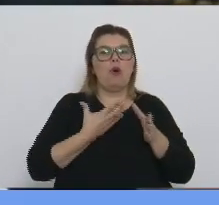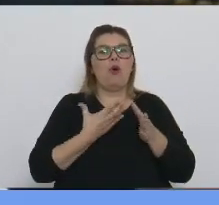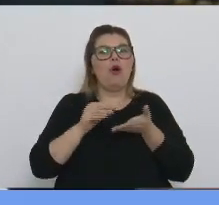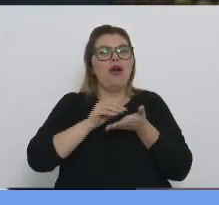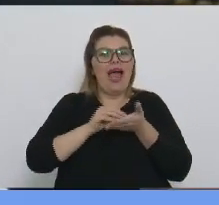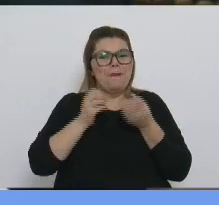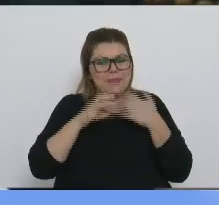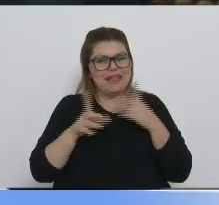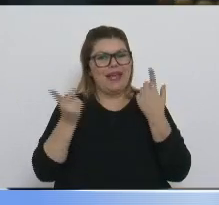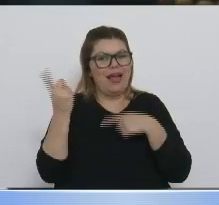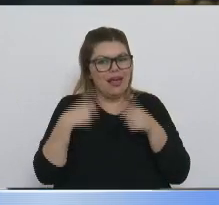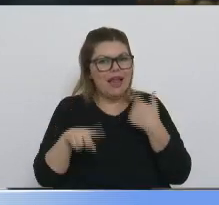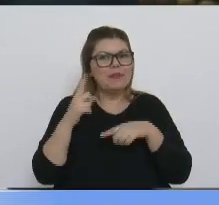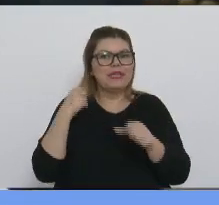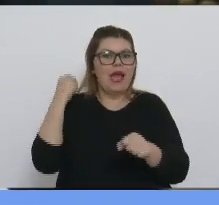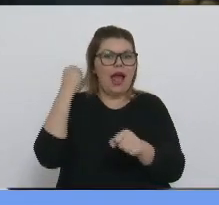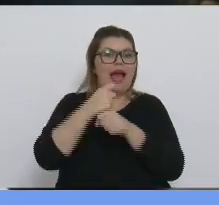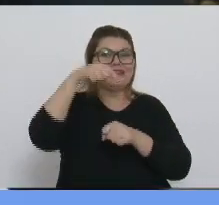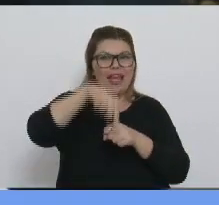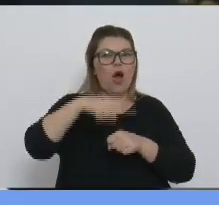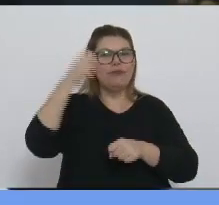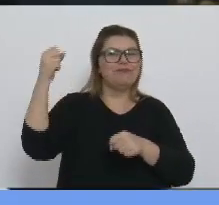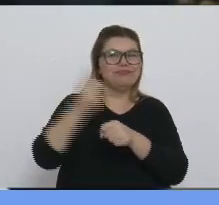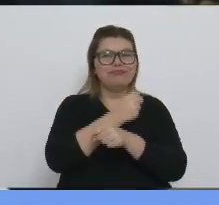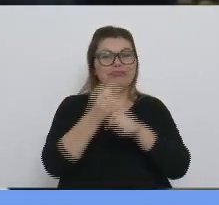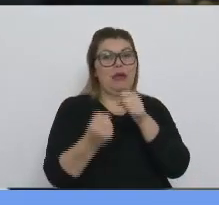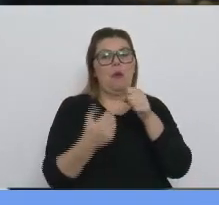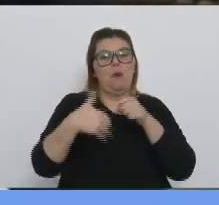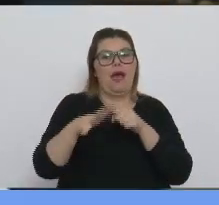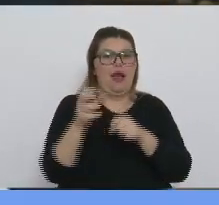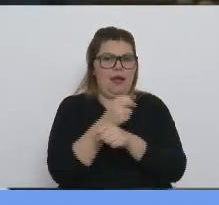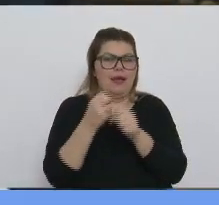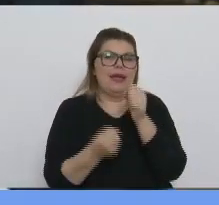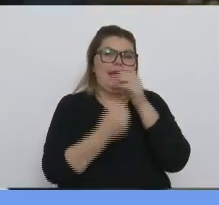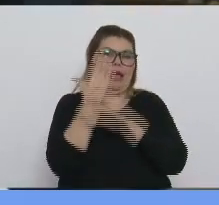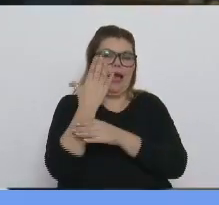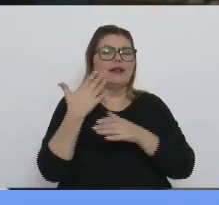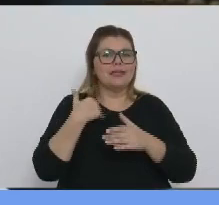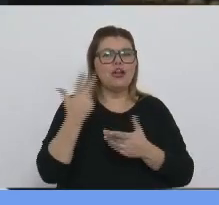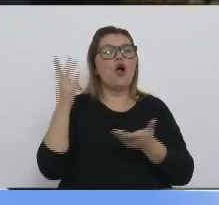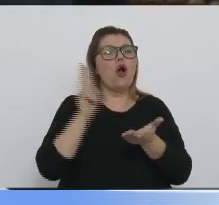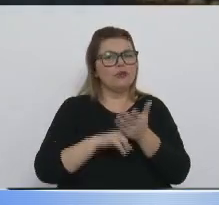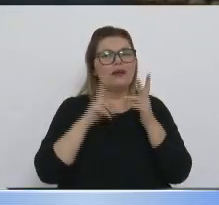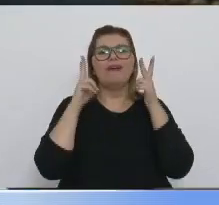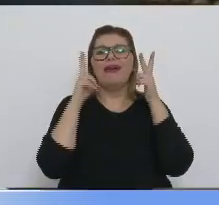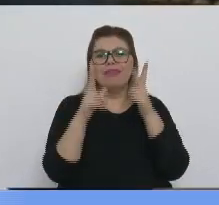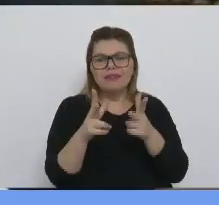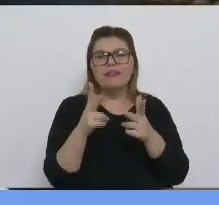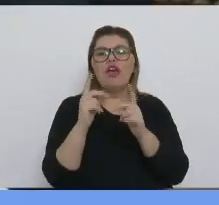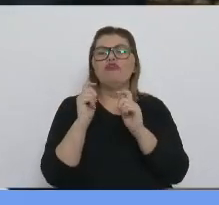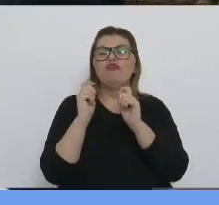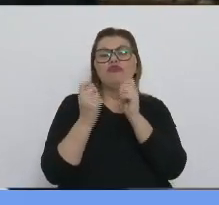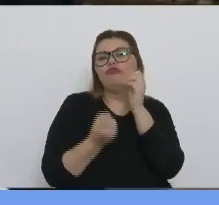va a culminar en la creación de este gran parque quiero volver a destacar la donación de la fundación wish porque se trataron